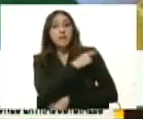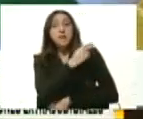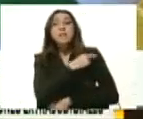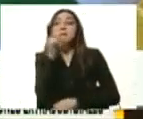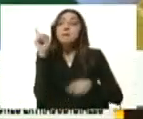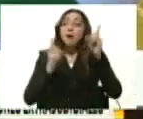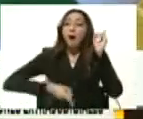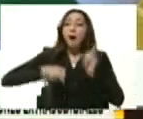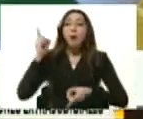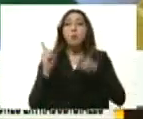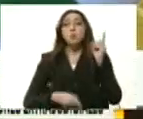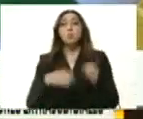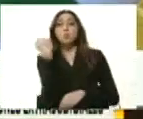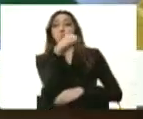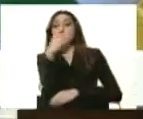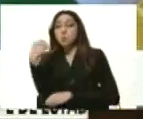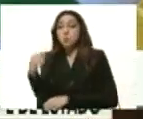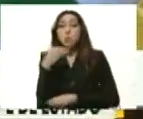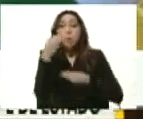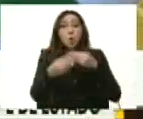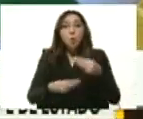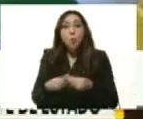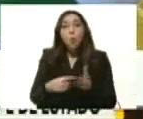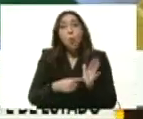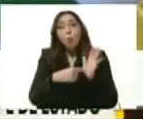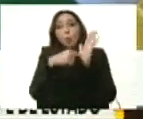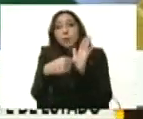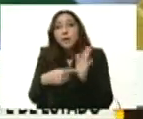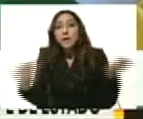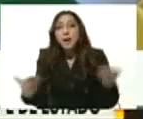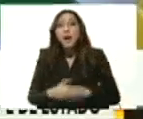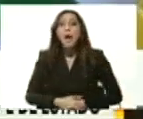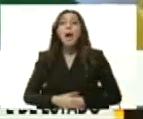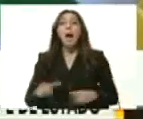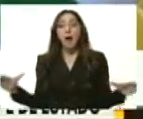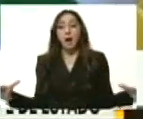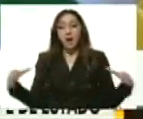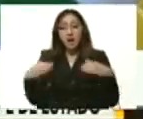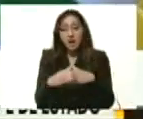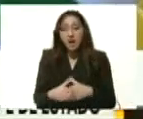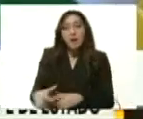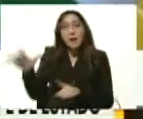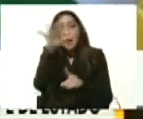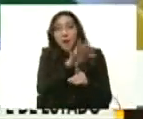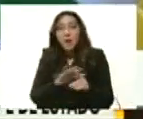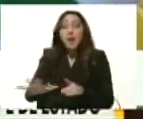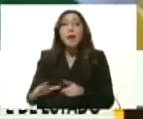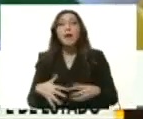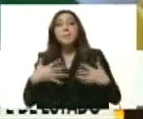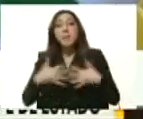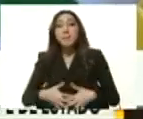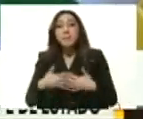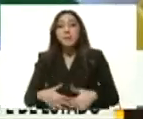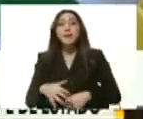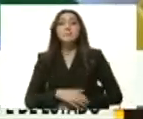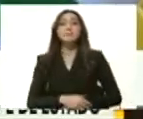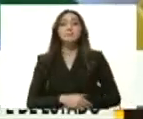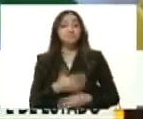y cívicos, apuntalados también por la corporación mediática empresarial. El